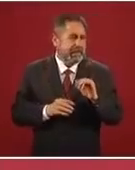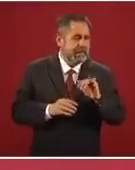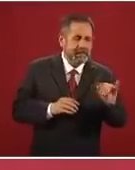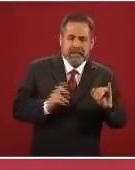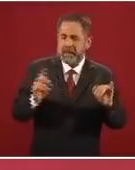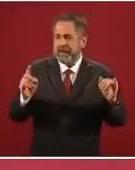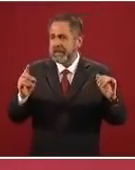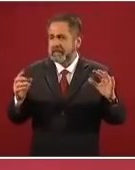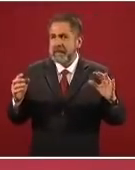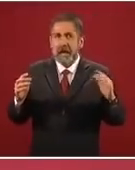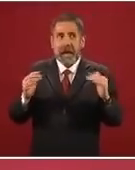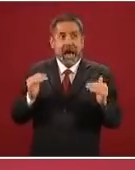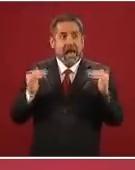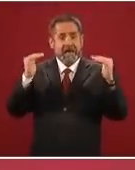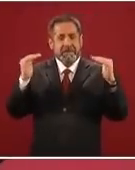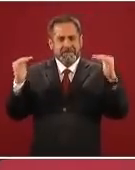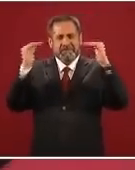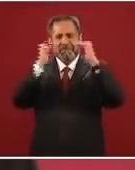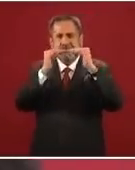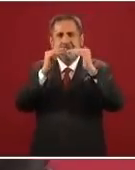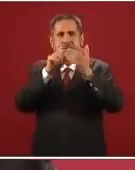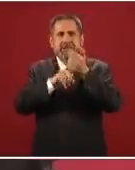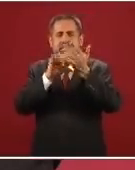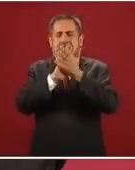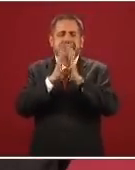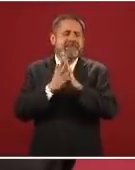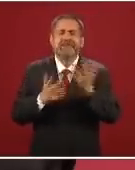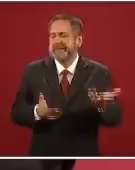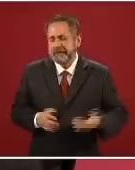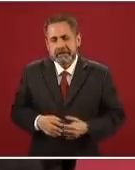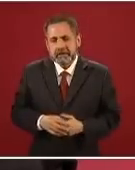derecha. Conozco muchísimos casos